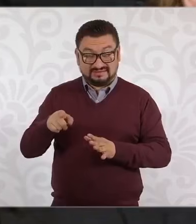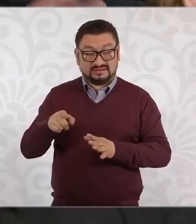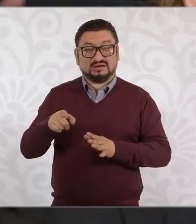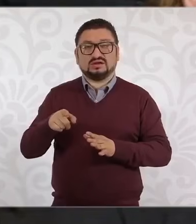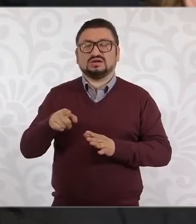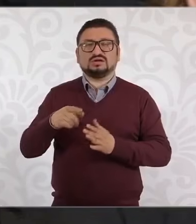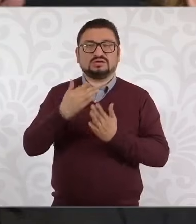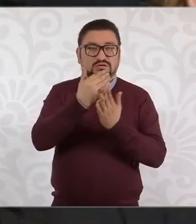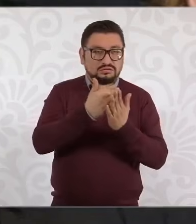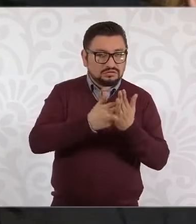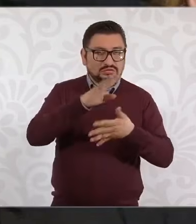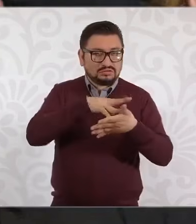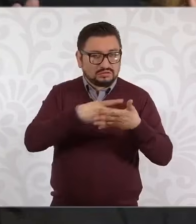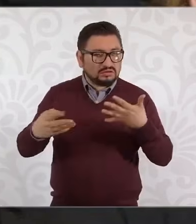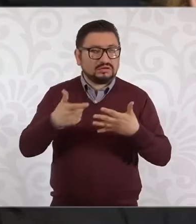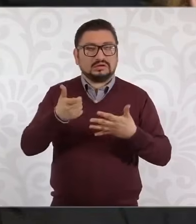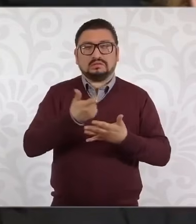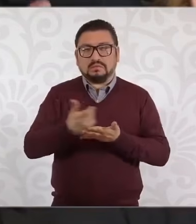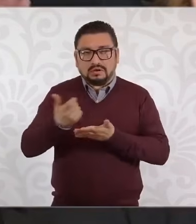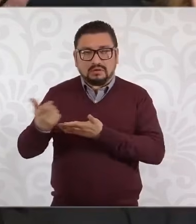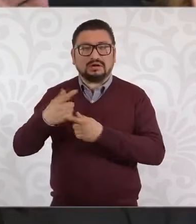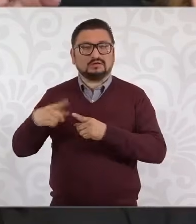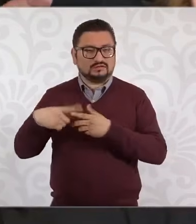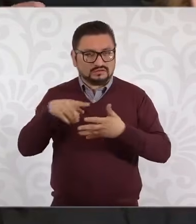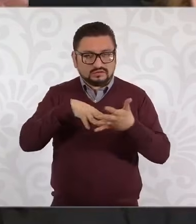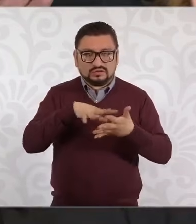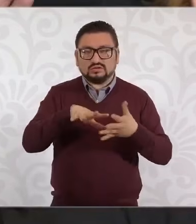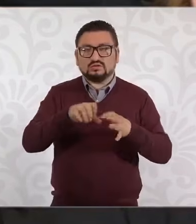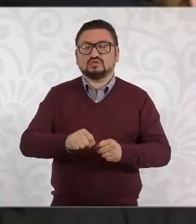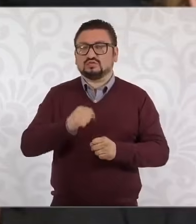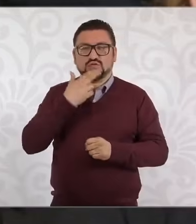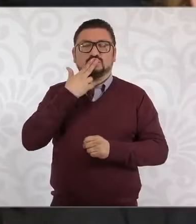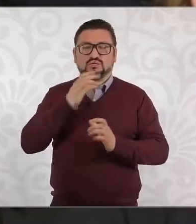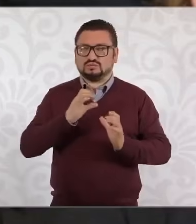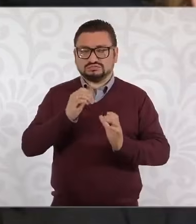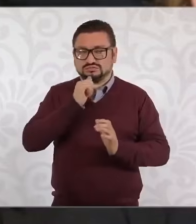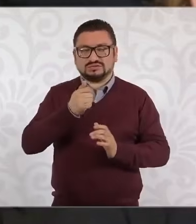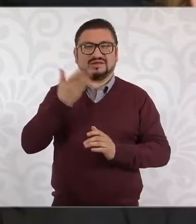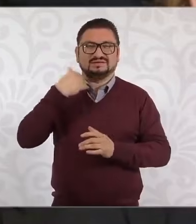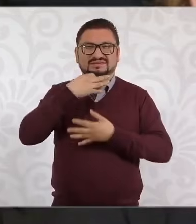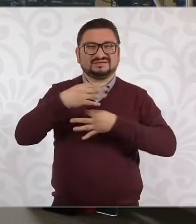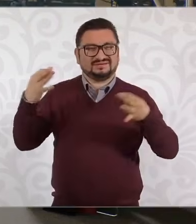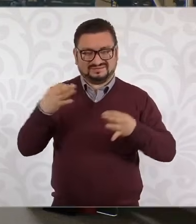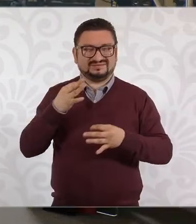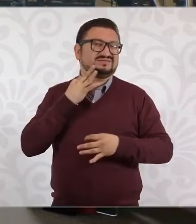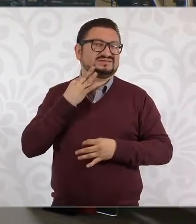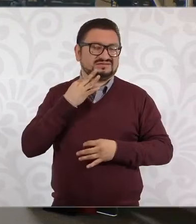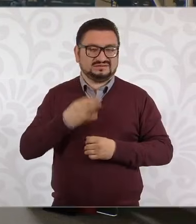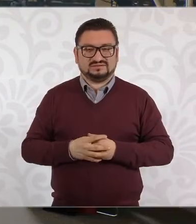las nóminas y todos los documentos, preservar esa escena. Eso que fue un comunicado que sacó la